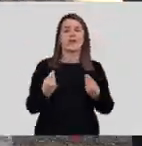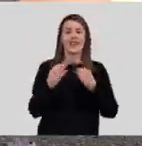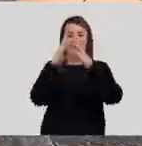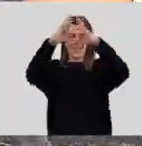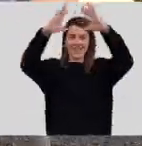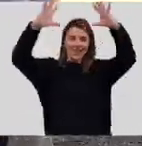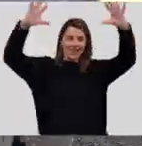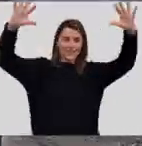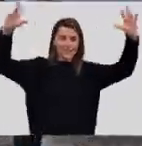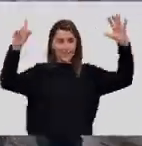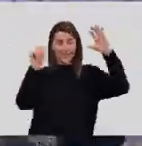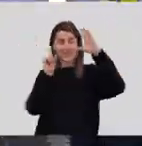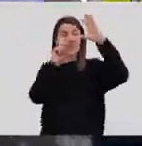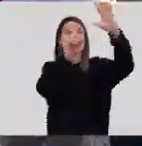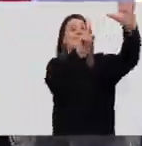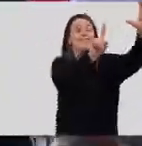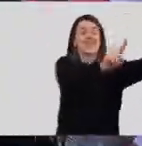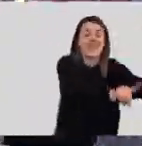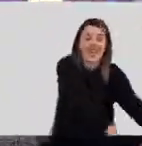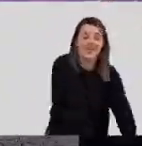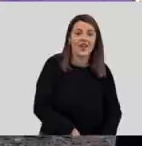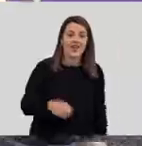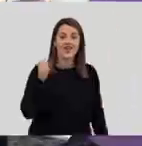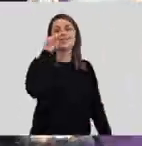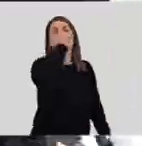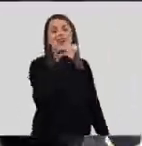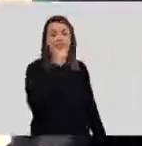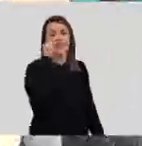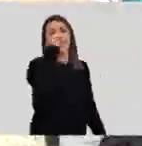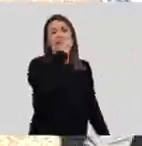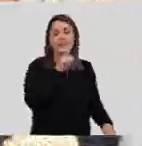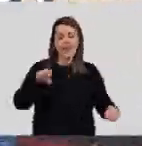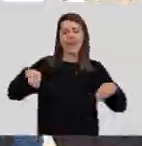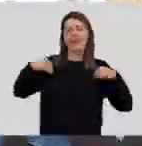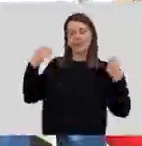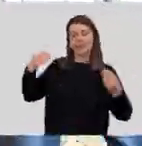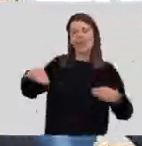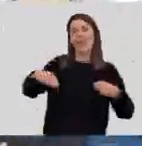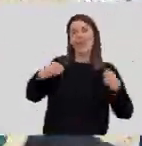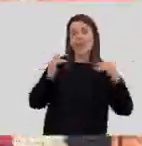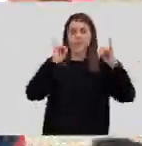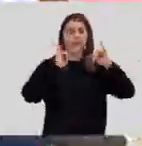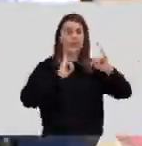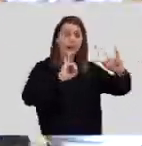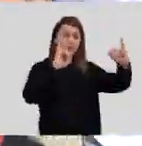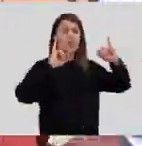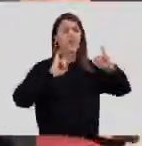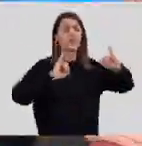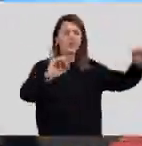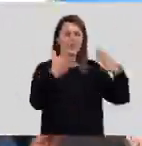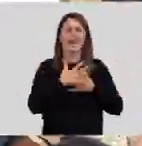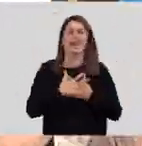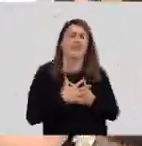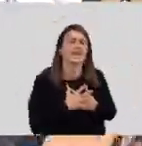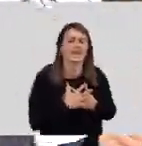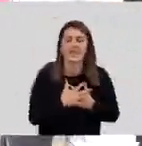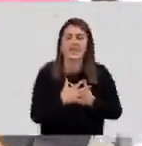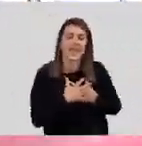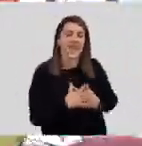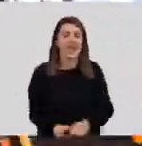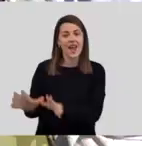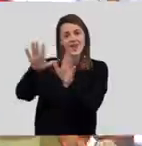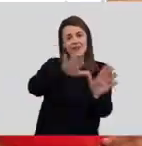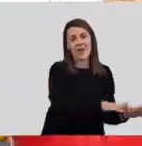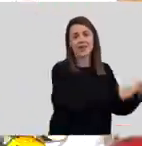el momento y las nubes y persiguiendo. Saber cantar, pasarlo bien, ir por las calles